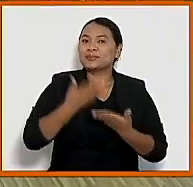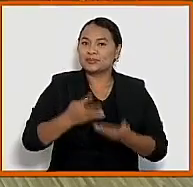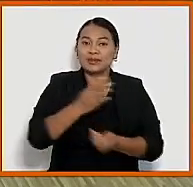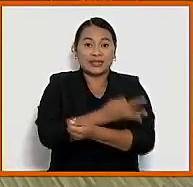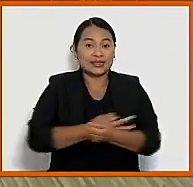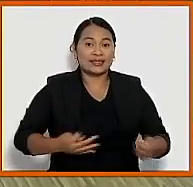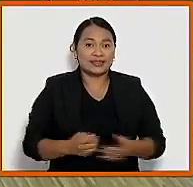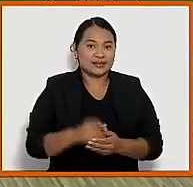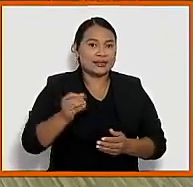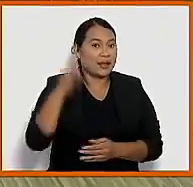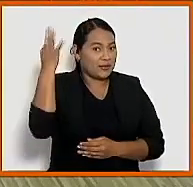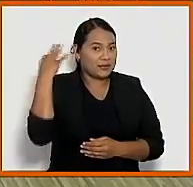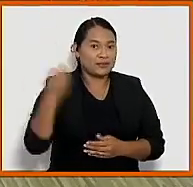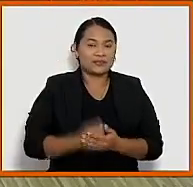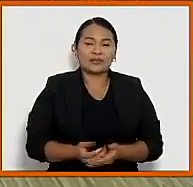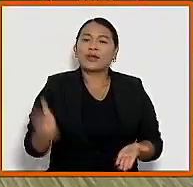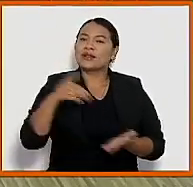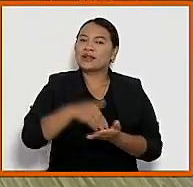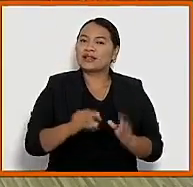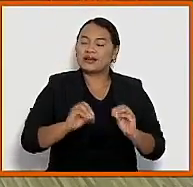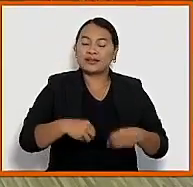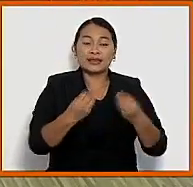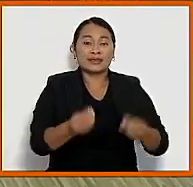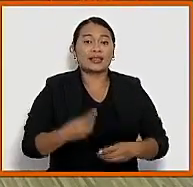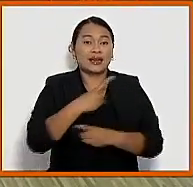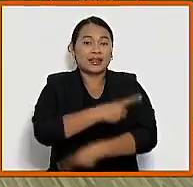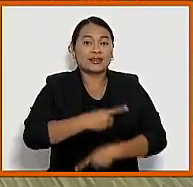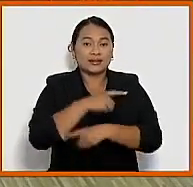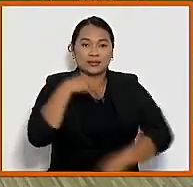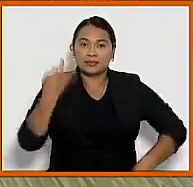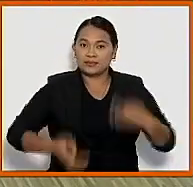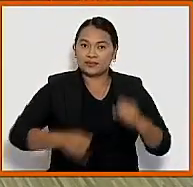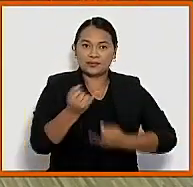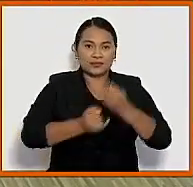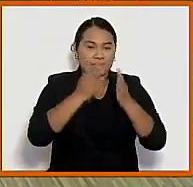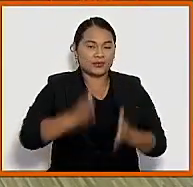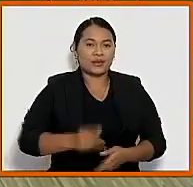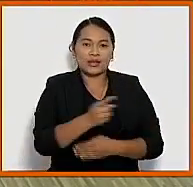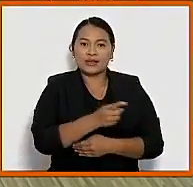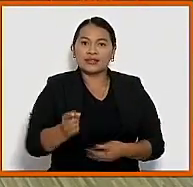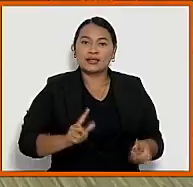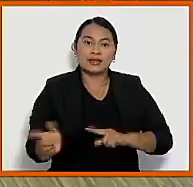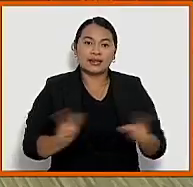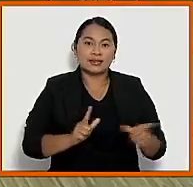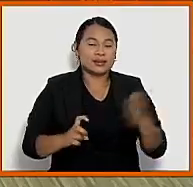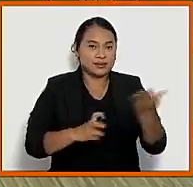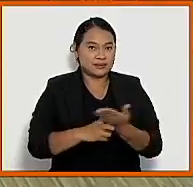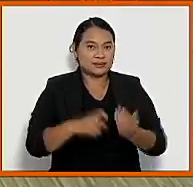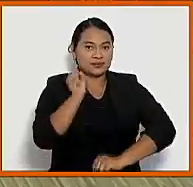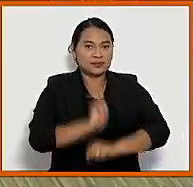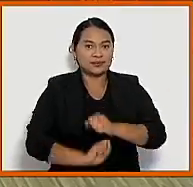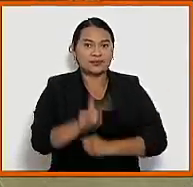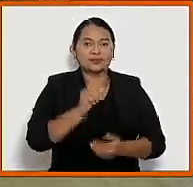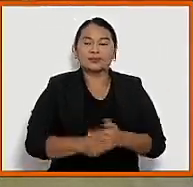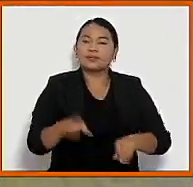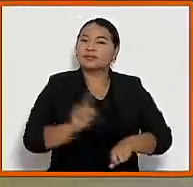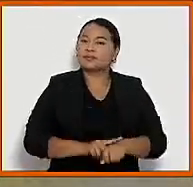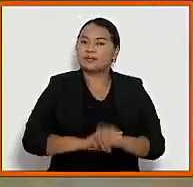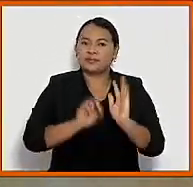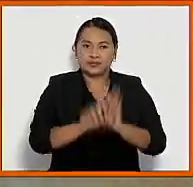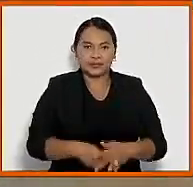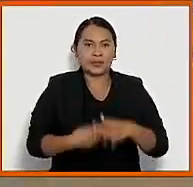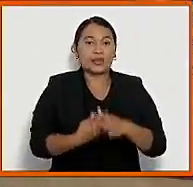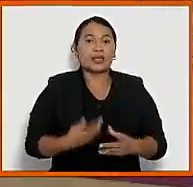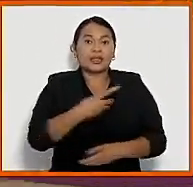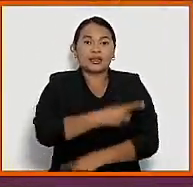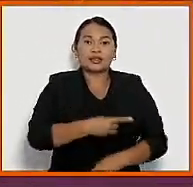Es un placer saludarte nuevamente y llevarle mucha alegría y diversión a nuestros queridos jugadores. Esperamos que tengas tu boleto para premiados en mano porque es momento de iniciar con nuestra diversión y